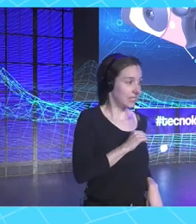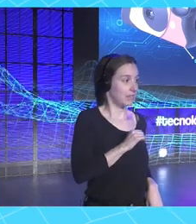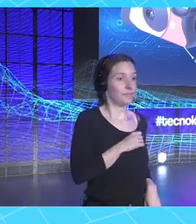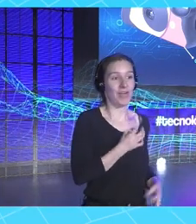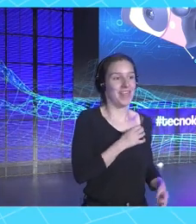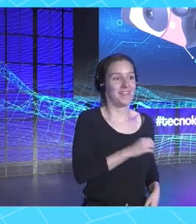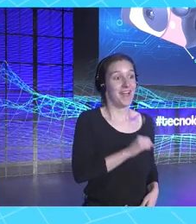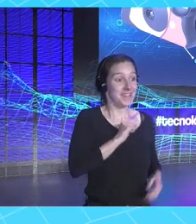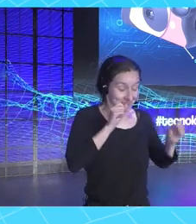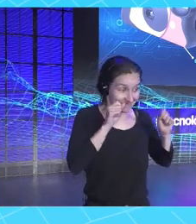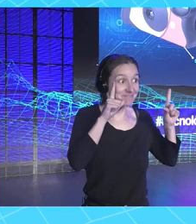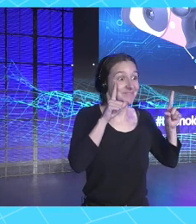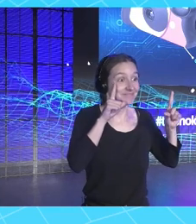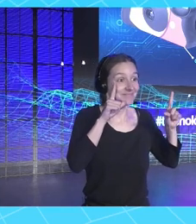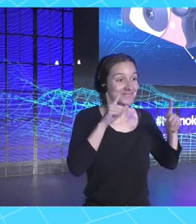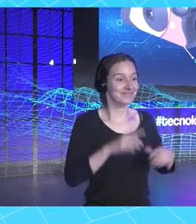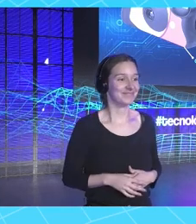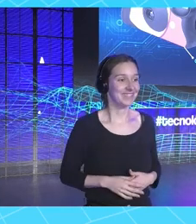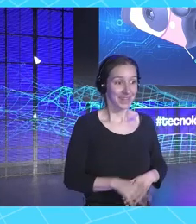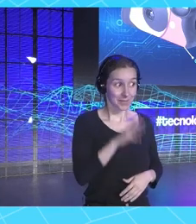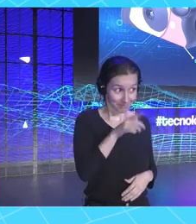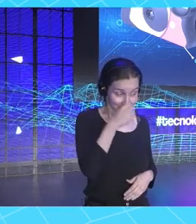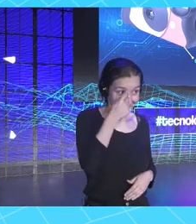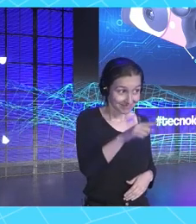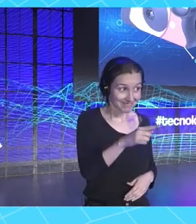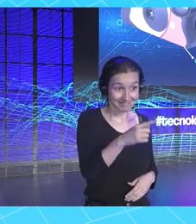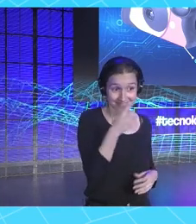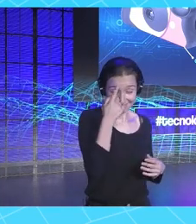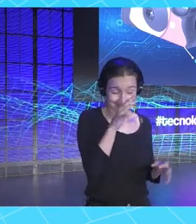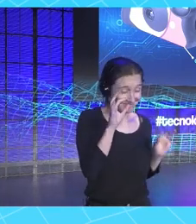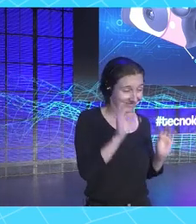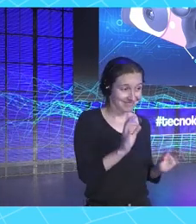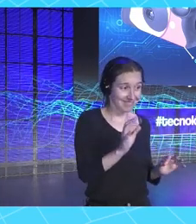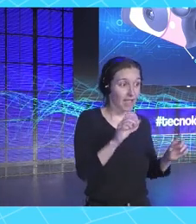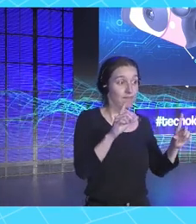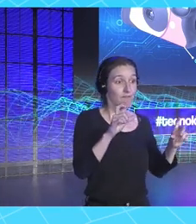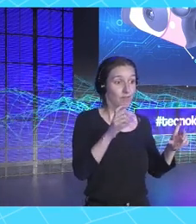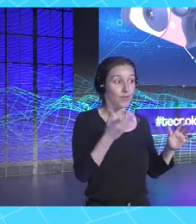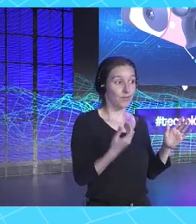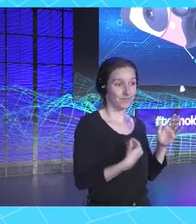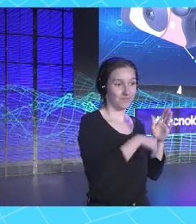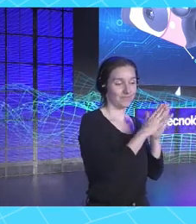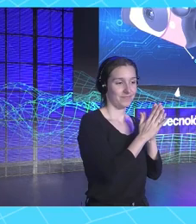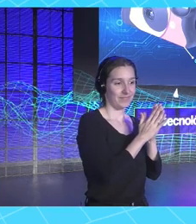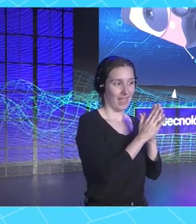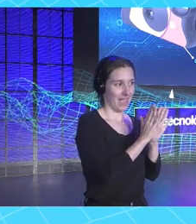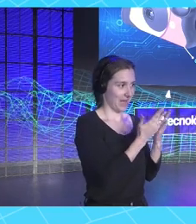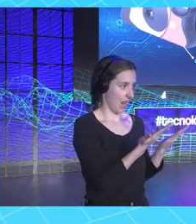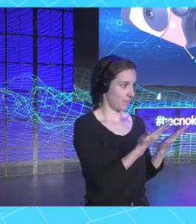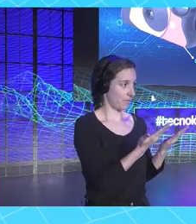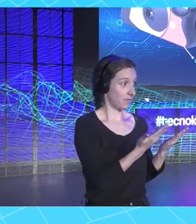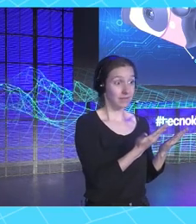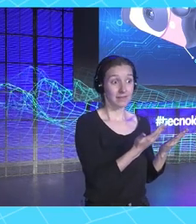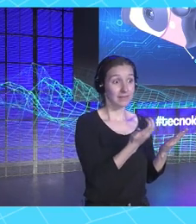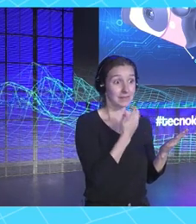con los ojos abiertos achú porque sabes sabes que esa foto probablemente vaya para el álbum familiar y tu madre se la va a enseñar si sales